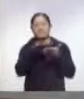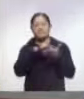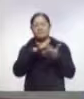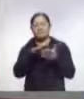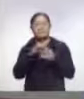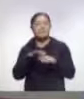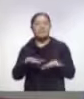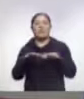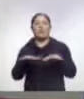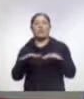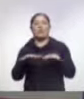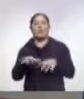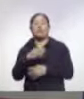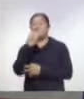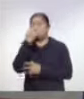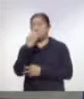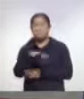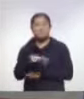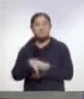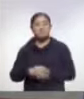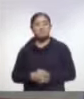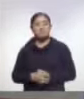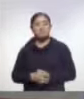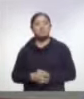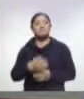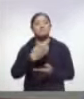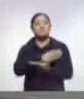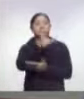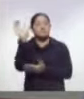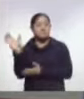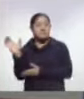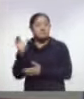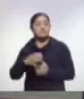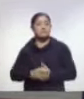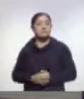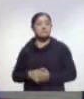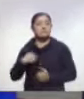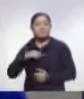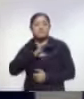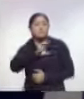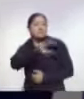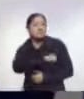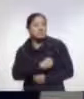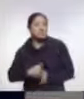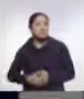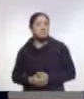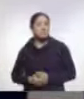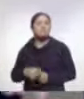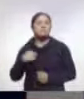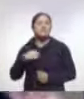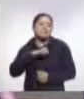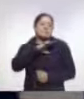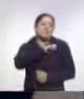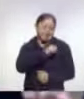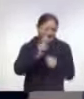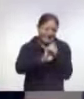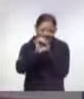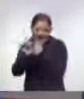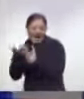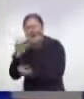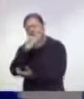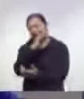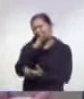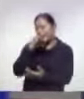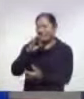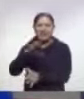súper generosas de mis cuentos. Me encantan, porque me encanta el lío y me encanta estar de fiesta y